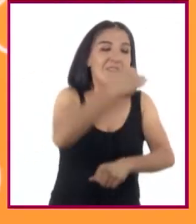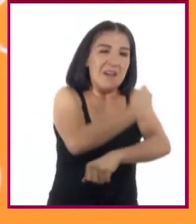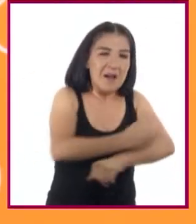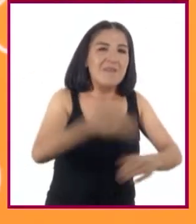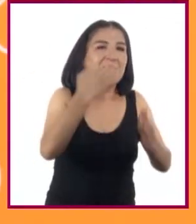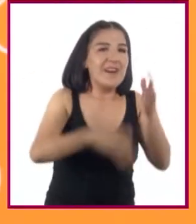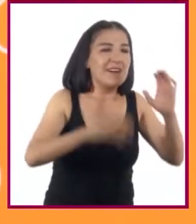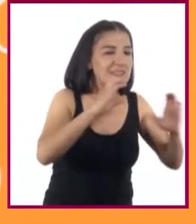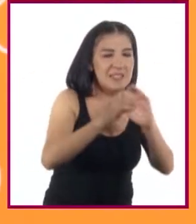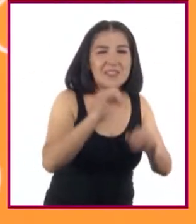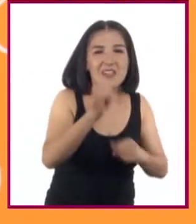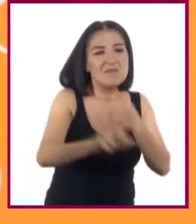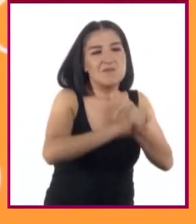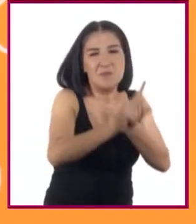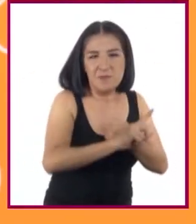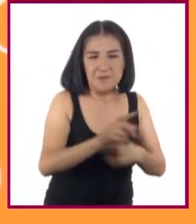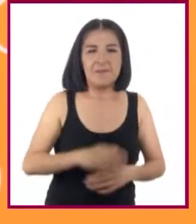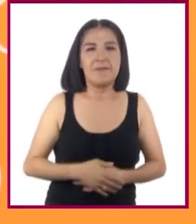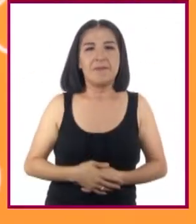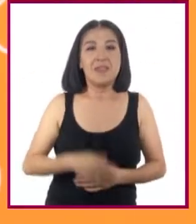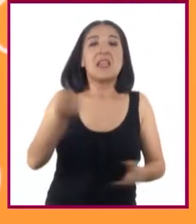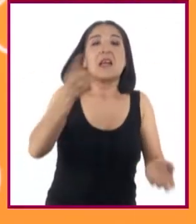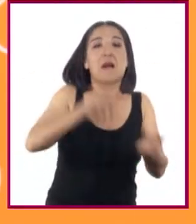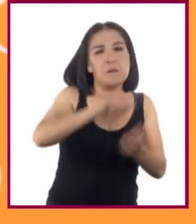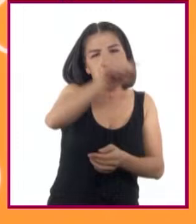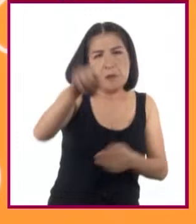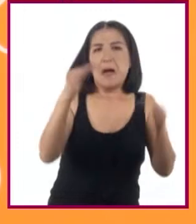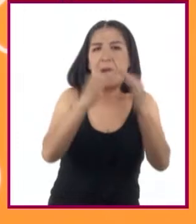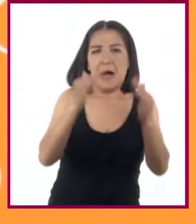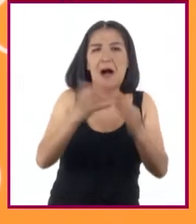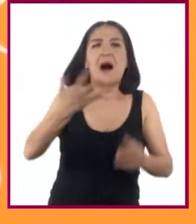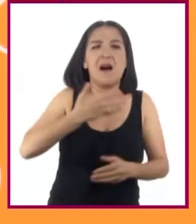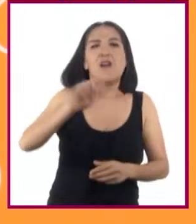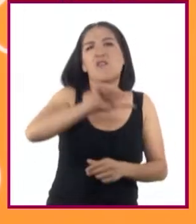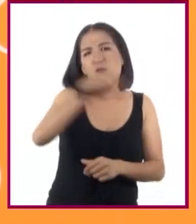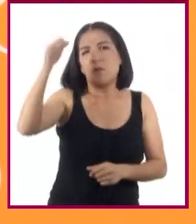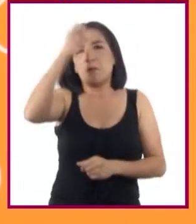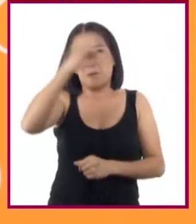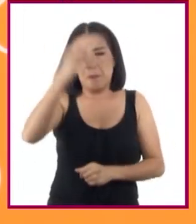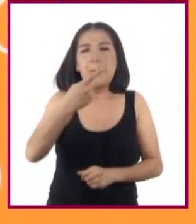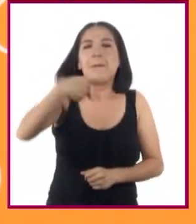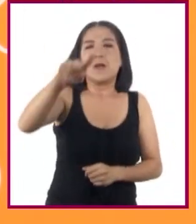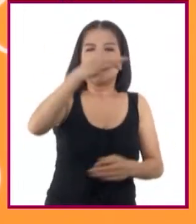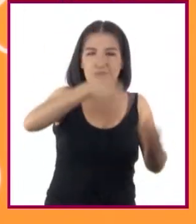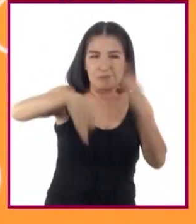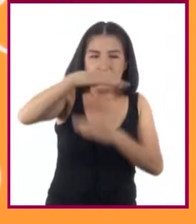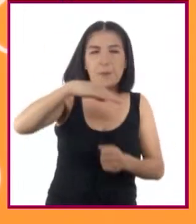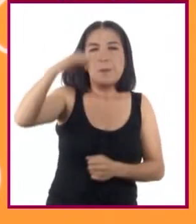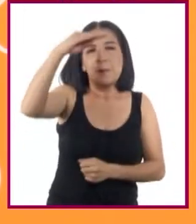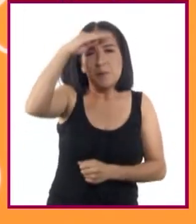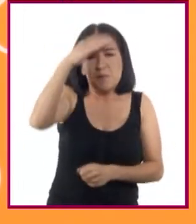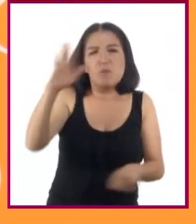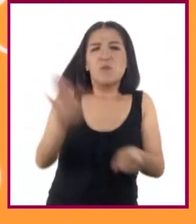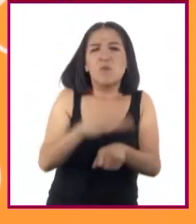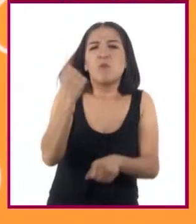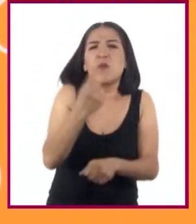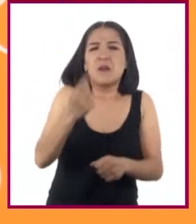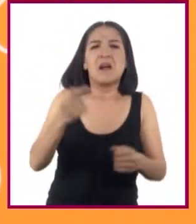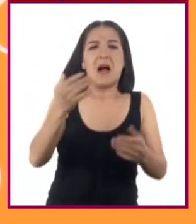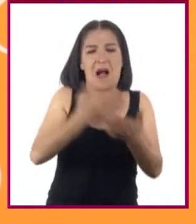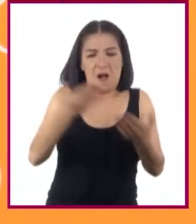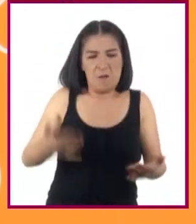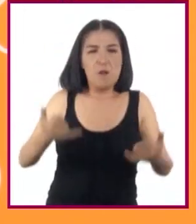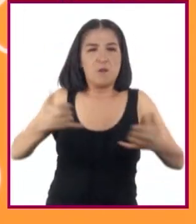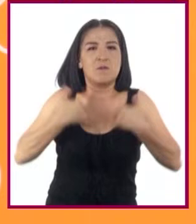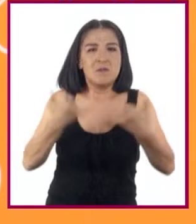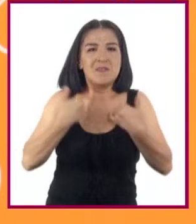Tal vez ustedes tengan en casa otras opiniones, pero reflexionemos un poco sobre por qué los jóvenes